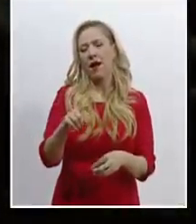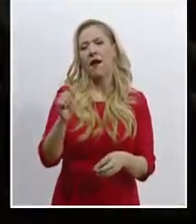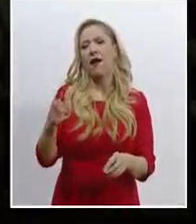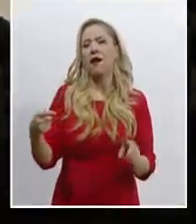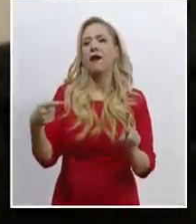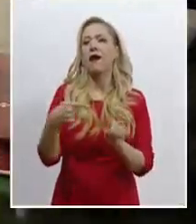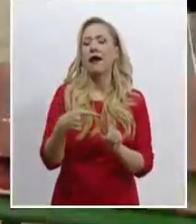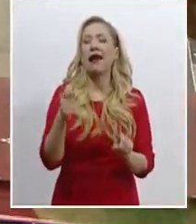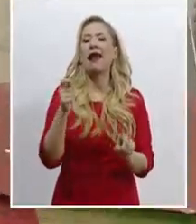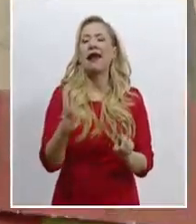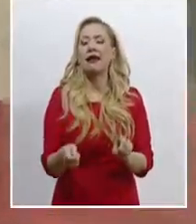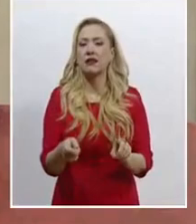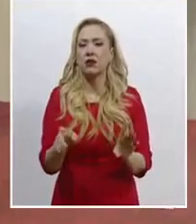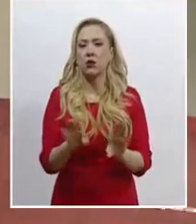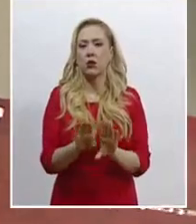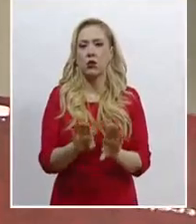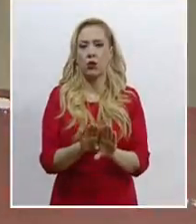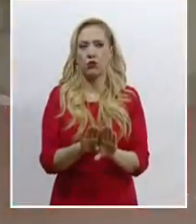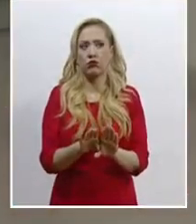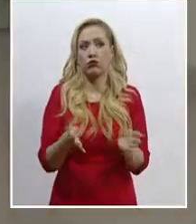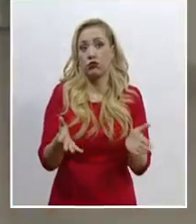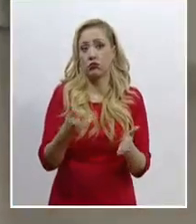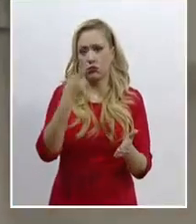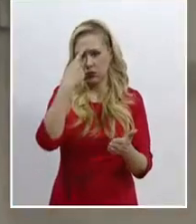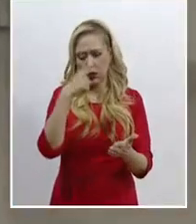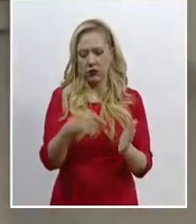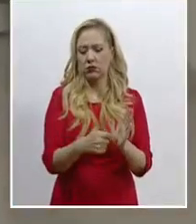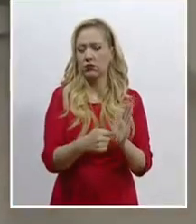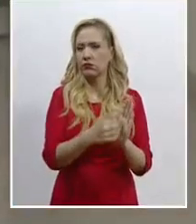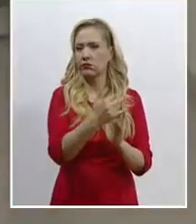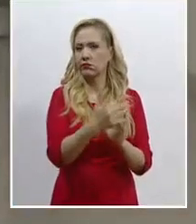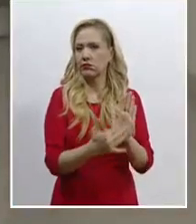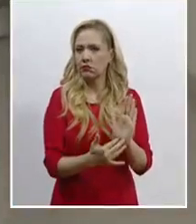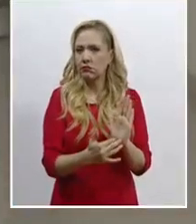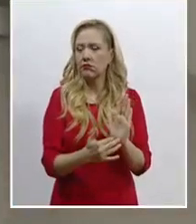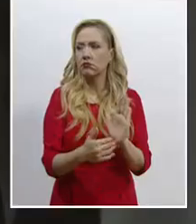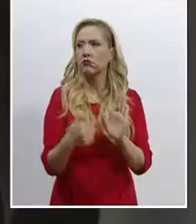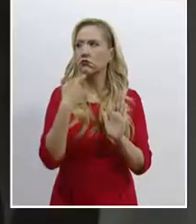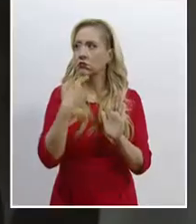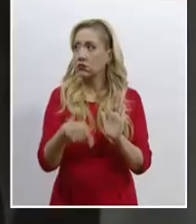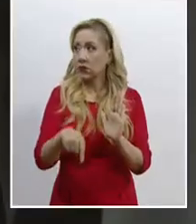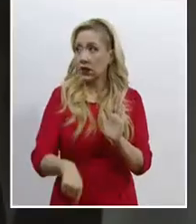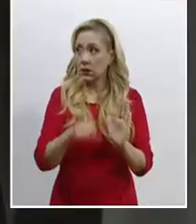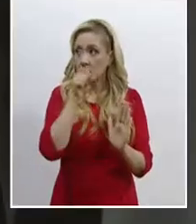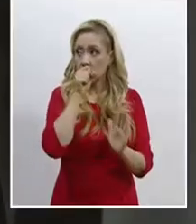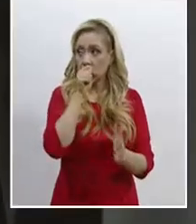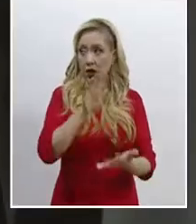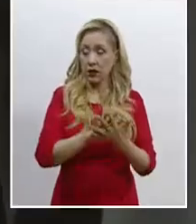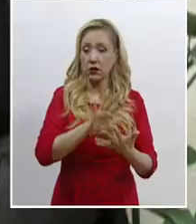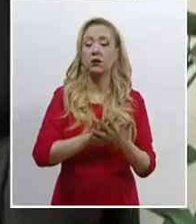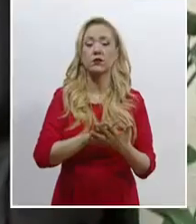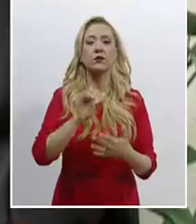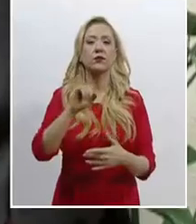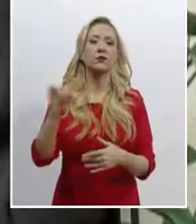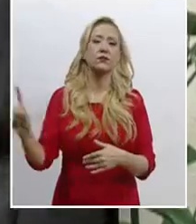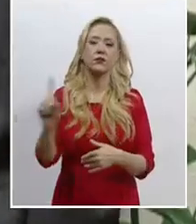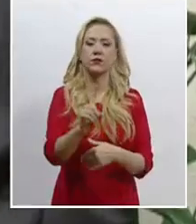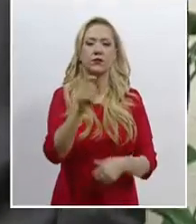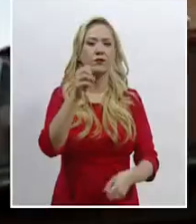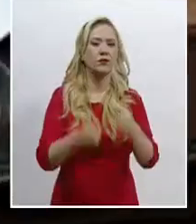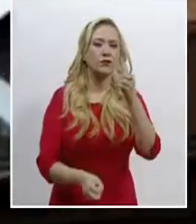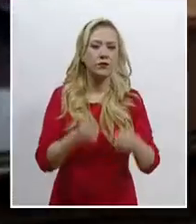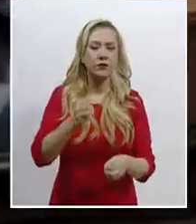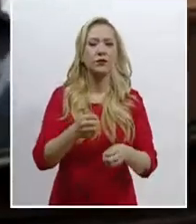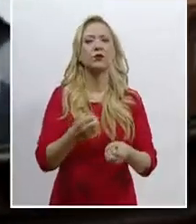especificar el carácter de su actuación en las constancias respectivas. Los órganos jurisdiccionales del sistema conocerán de todos los asuntos